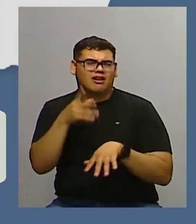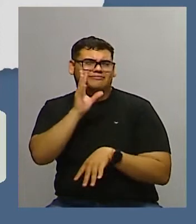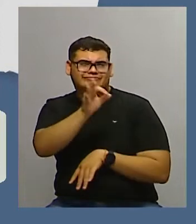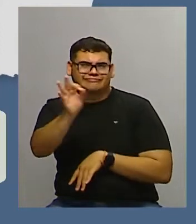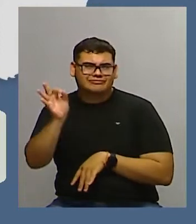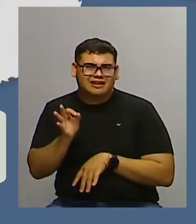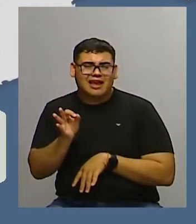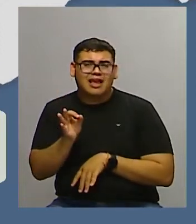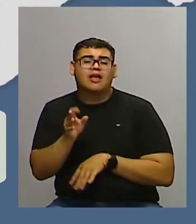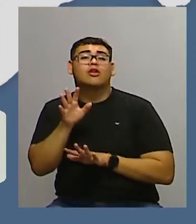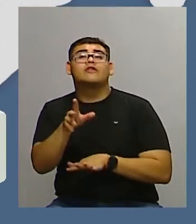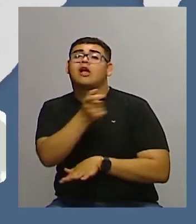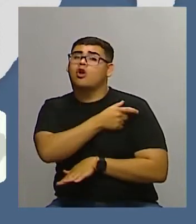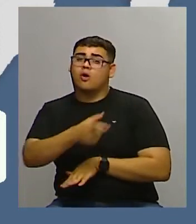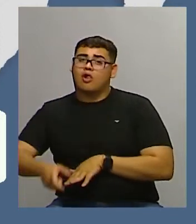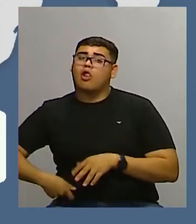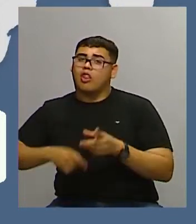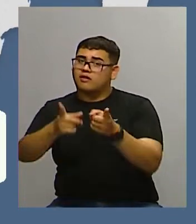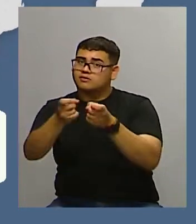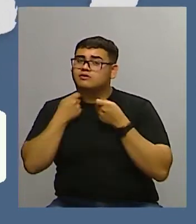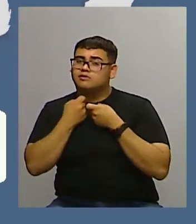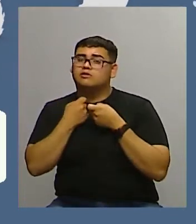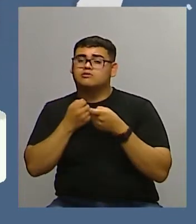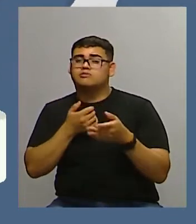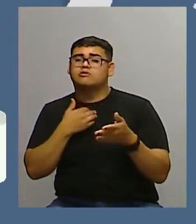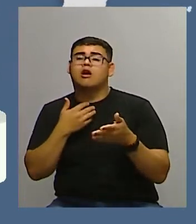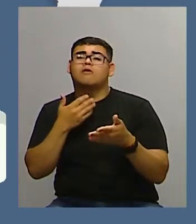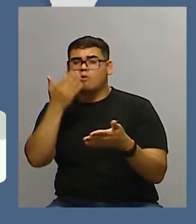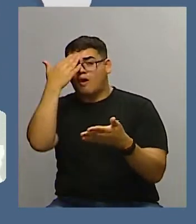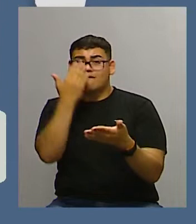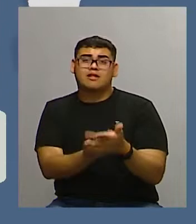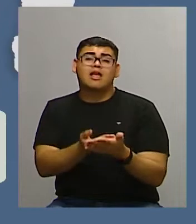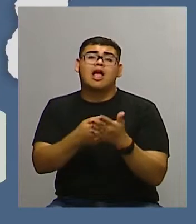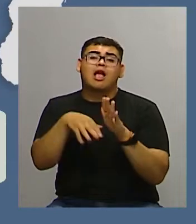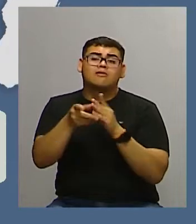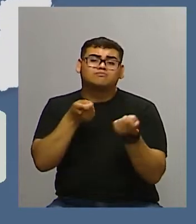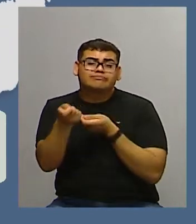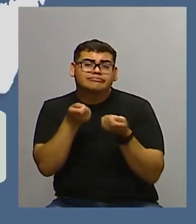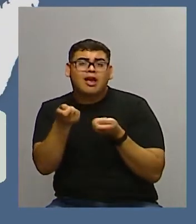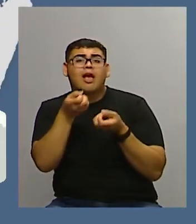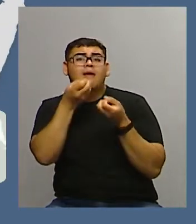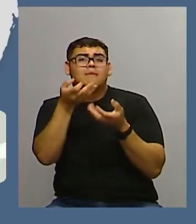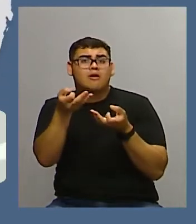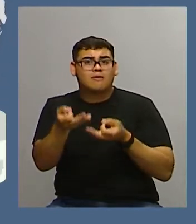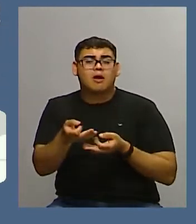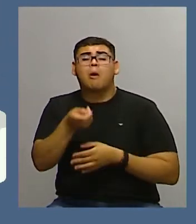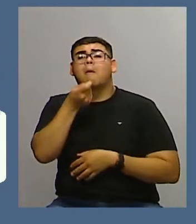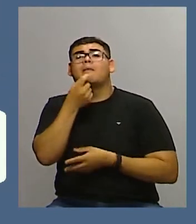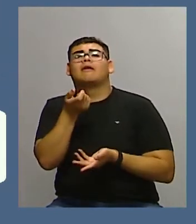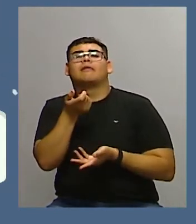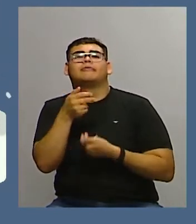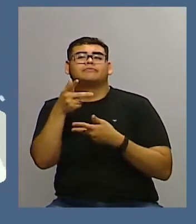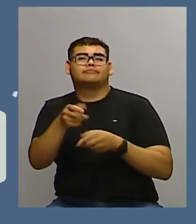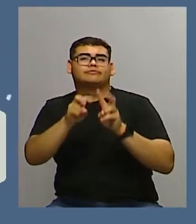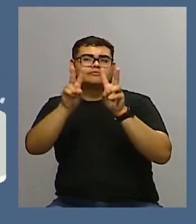gobierno tiene que empezar a tomar cartas en el asunto en tomar medidas relacionadas con, por ejemplo, lo